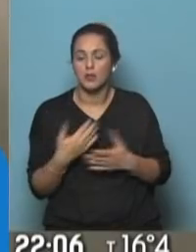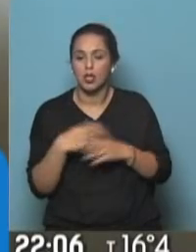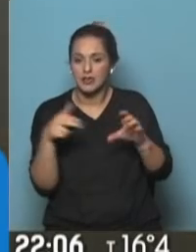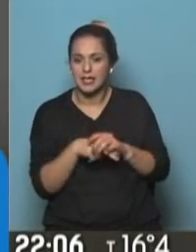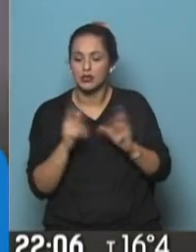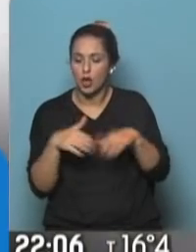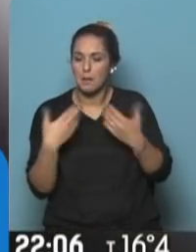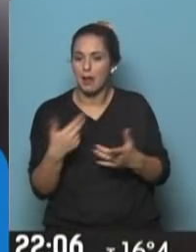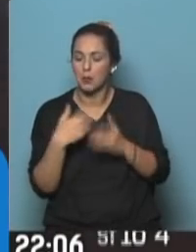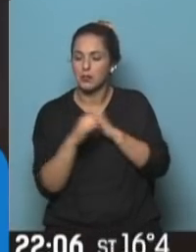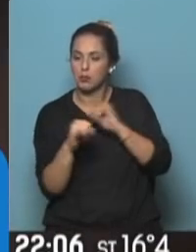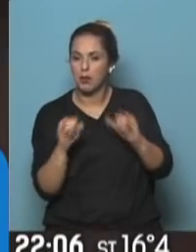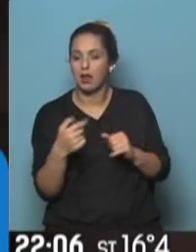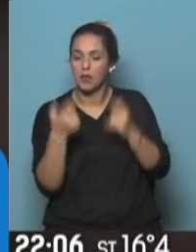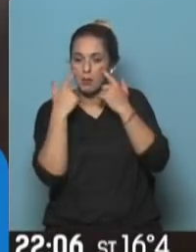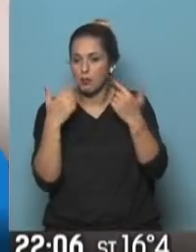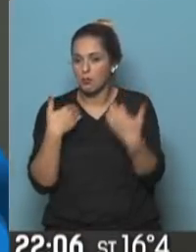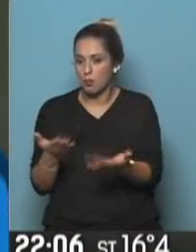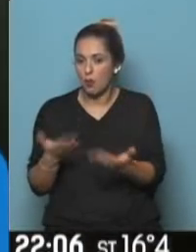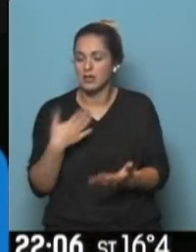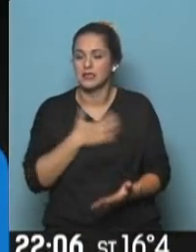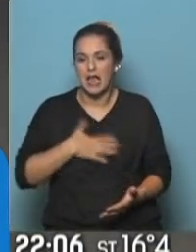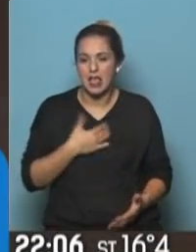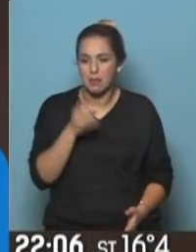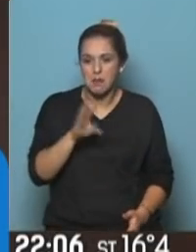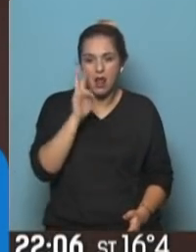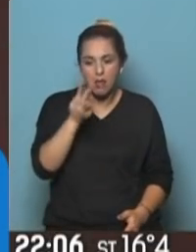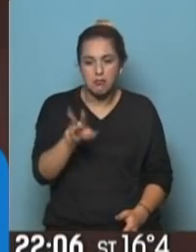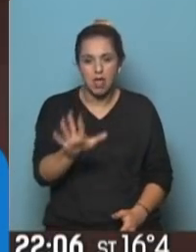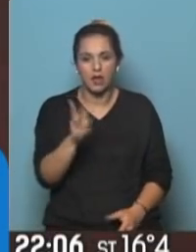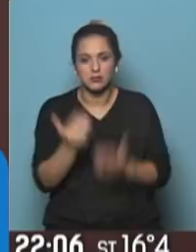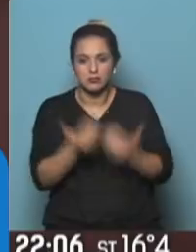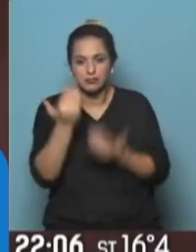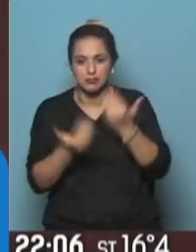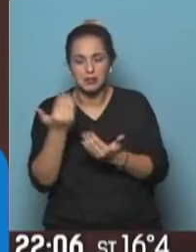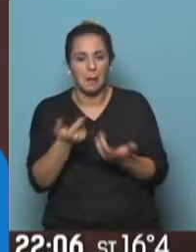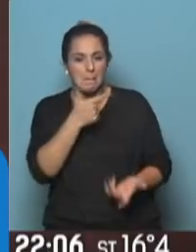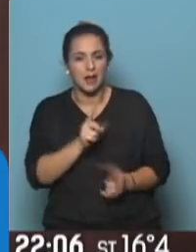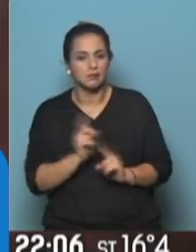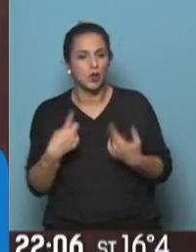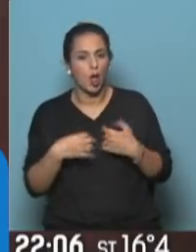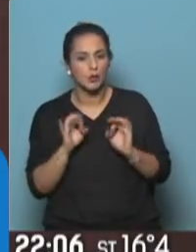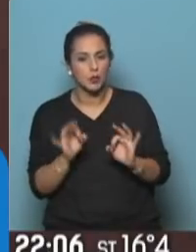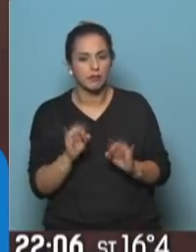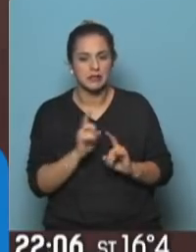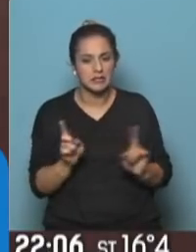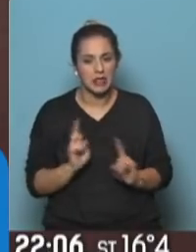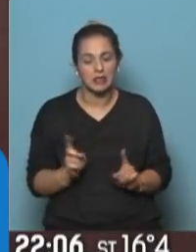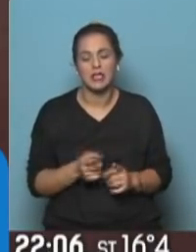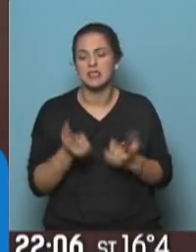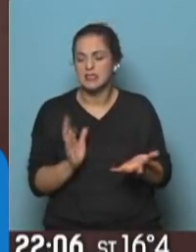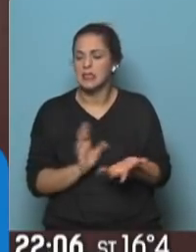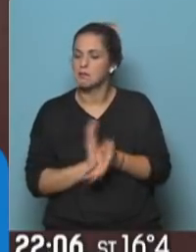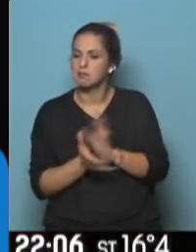ventaja electoral, pero la exposición de su convalecencia en los medios y redes sociales parecen no haber alcanzado y hasta habrían provocado un